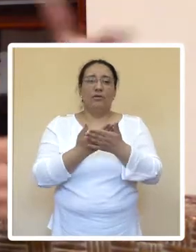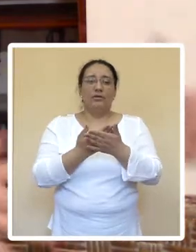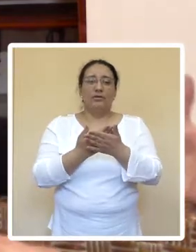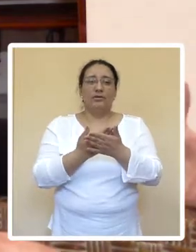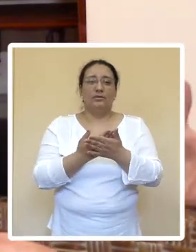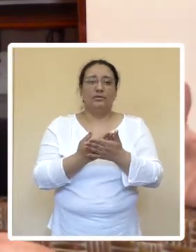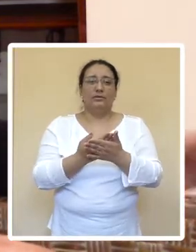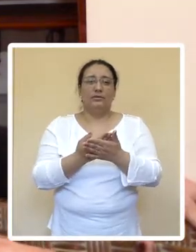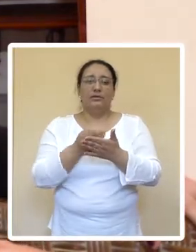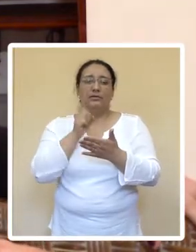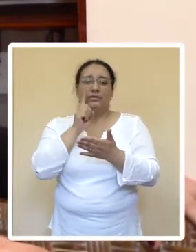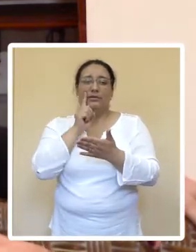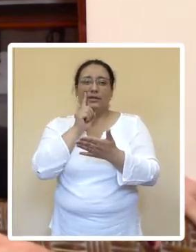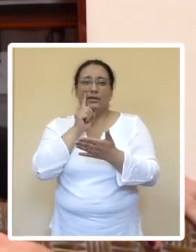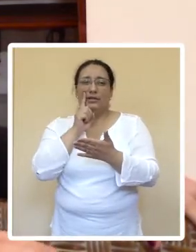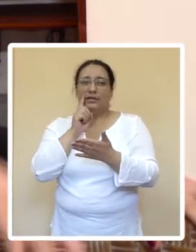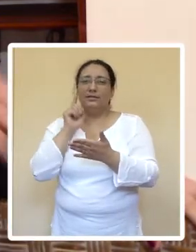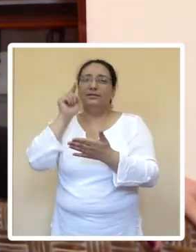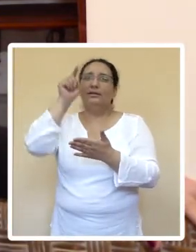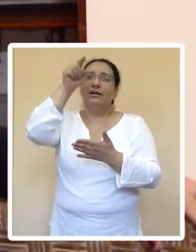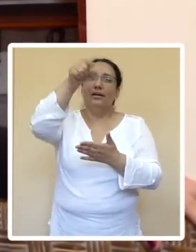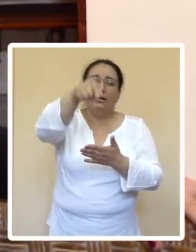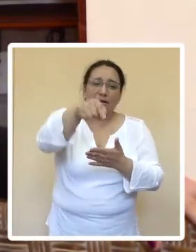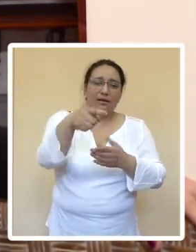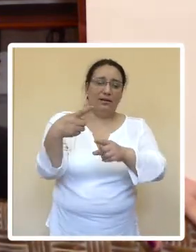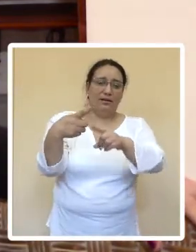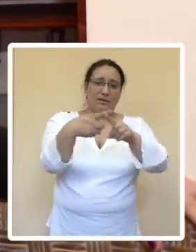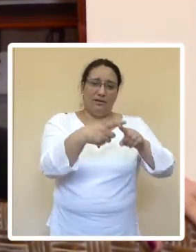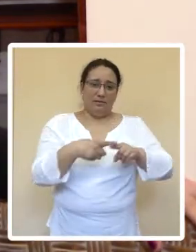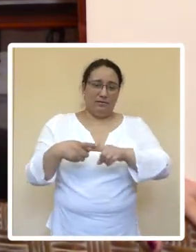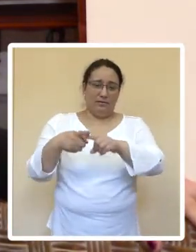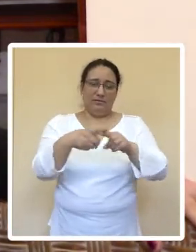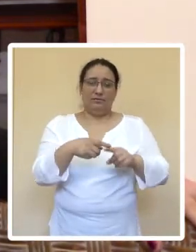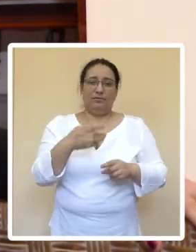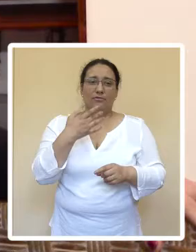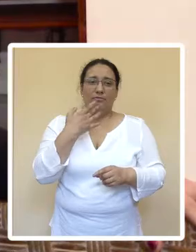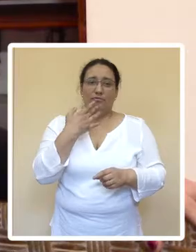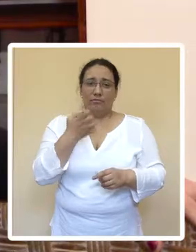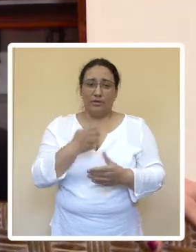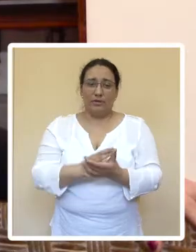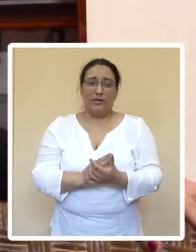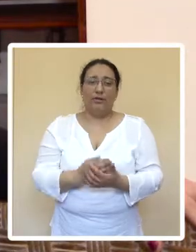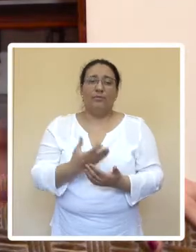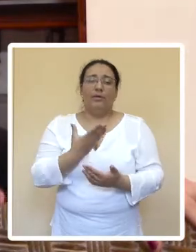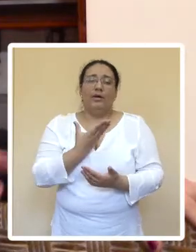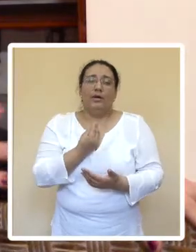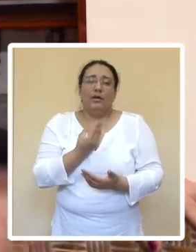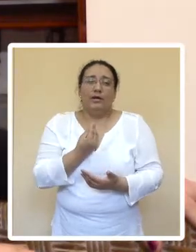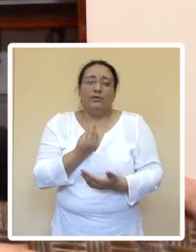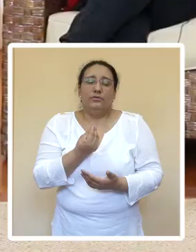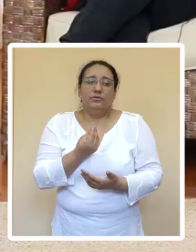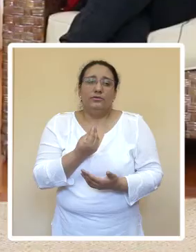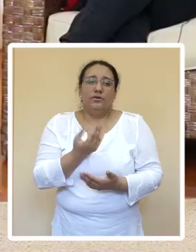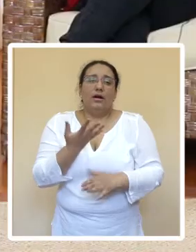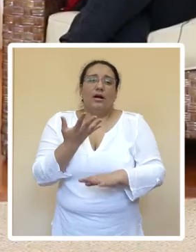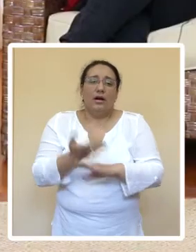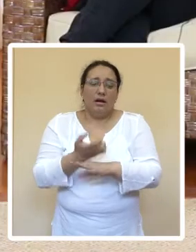la sociedad. Porque el temor existe desde el primer momento que tu hijo tiene una discapacidad en